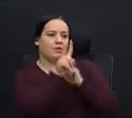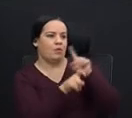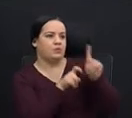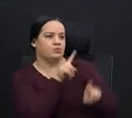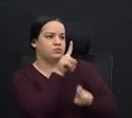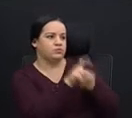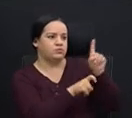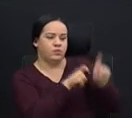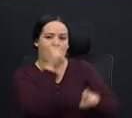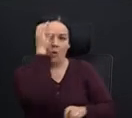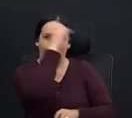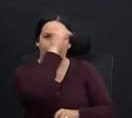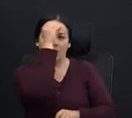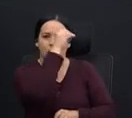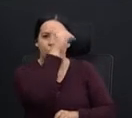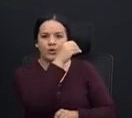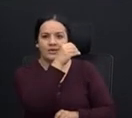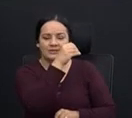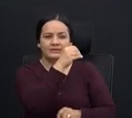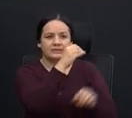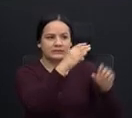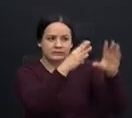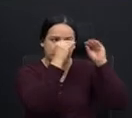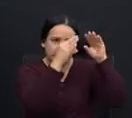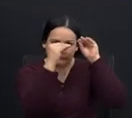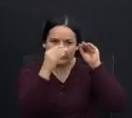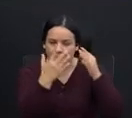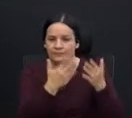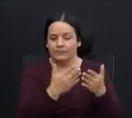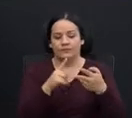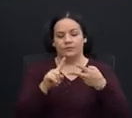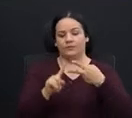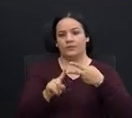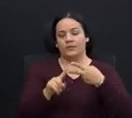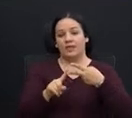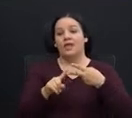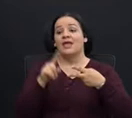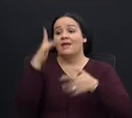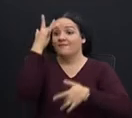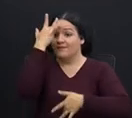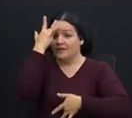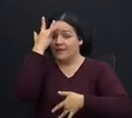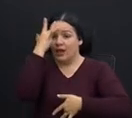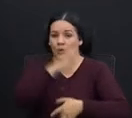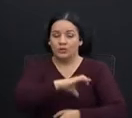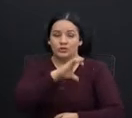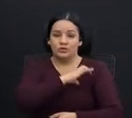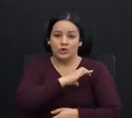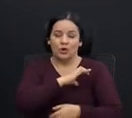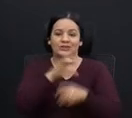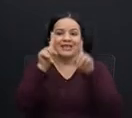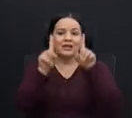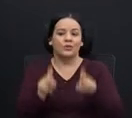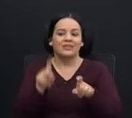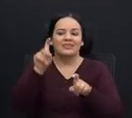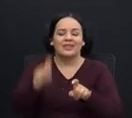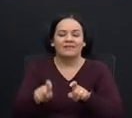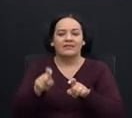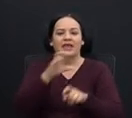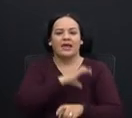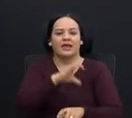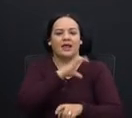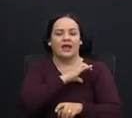otras opiniones idóneas. B. La enfermedad o condición diagnosticada debe ser de carácter progresivo